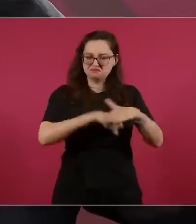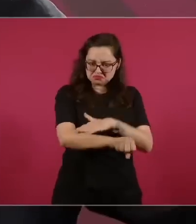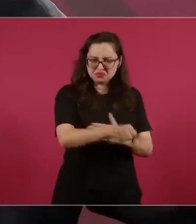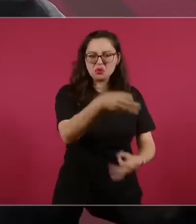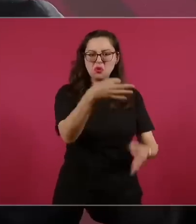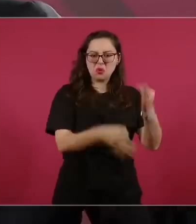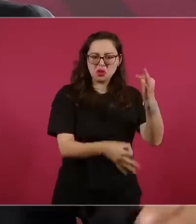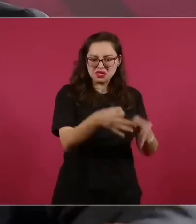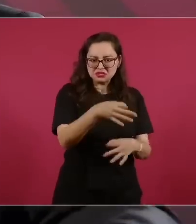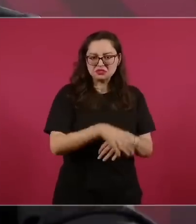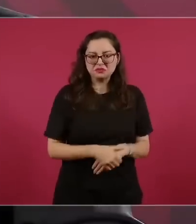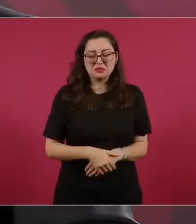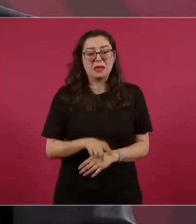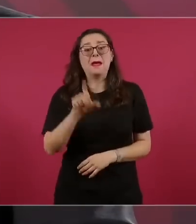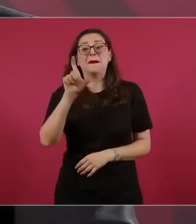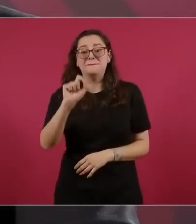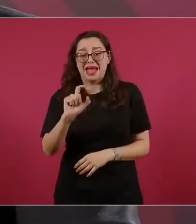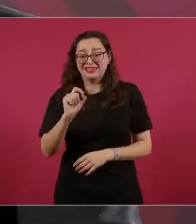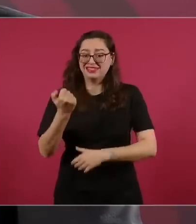20 soldados,